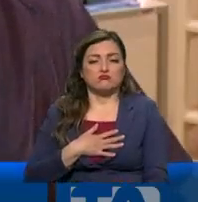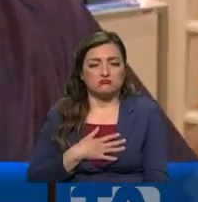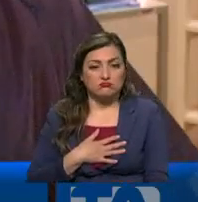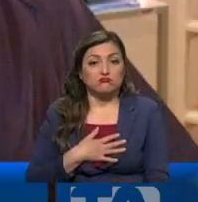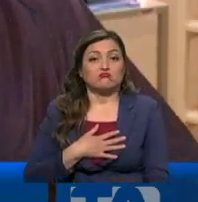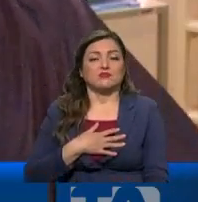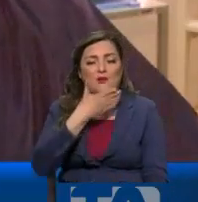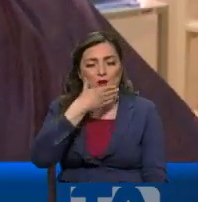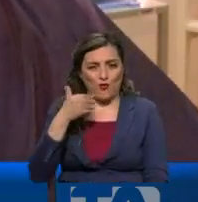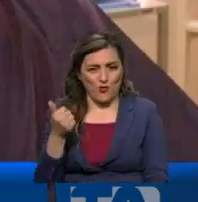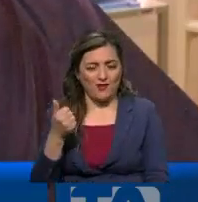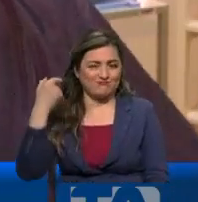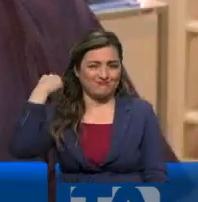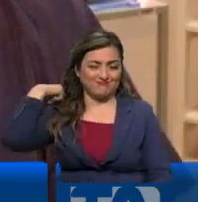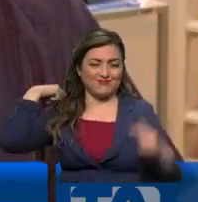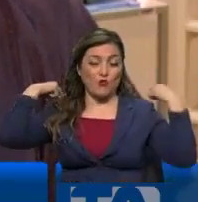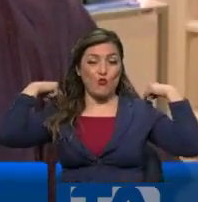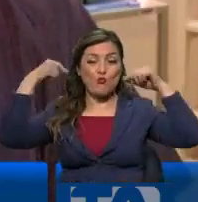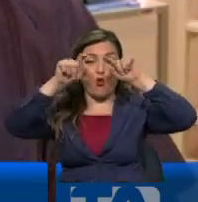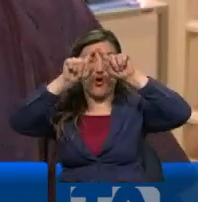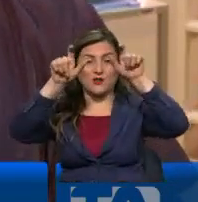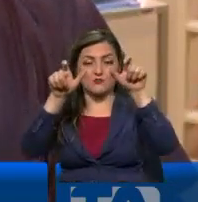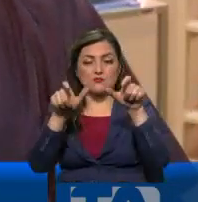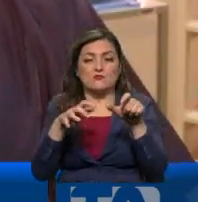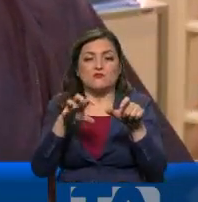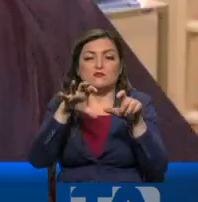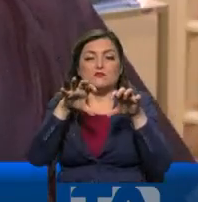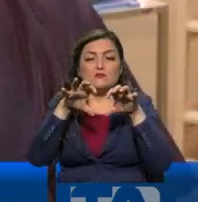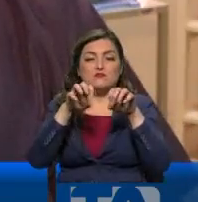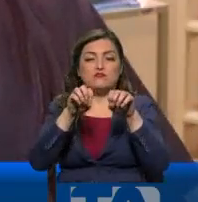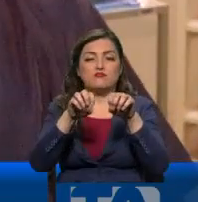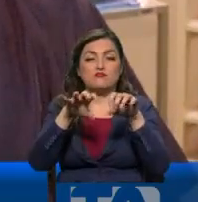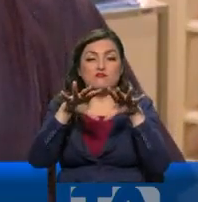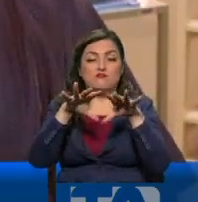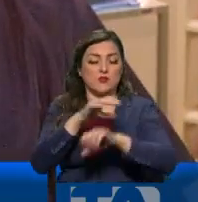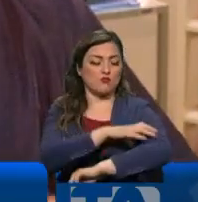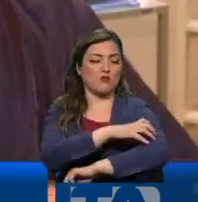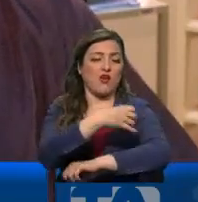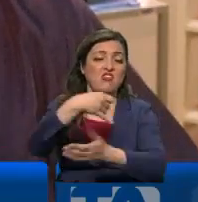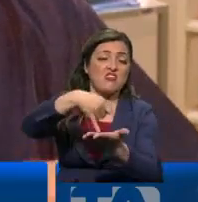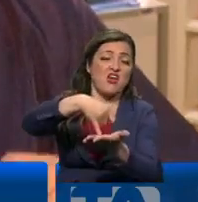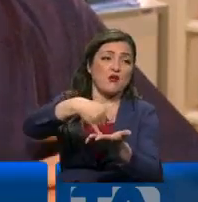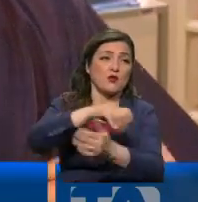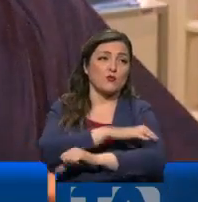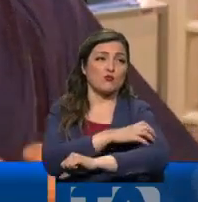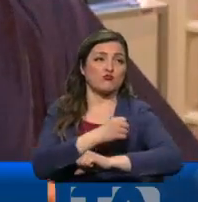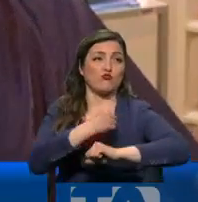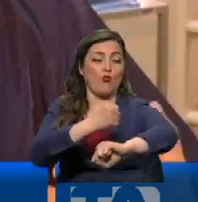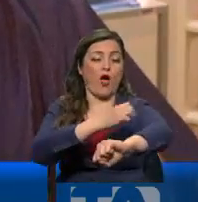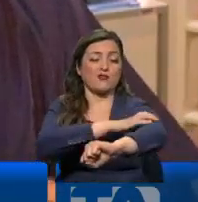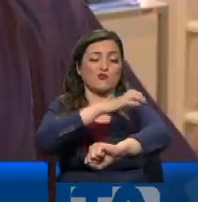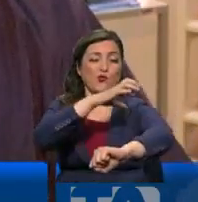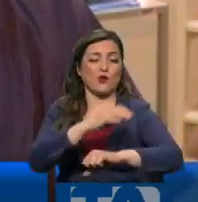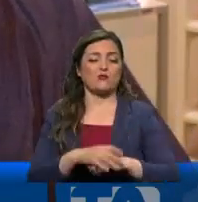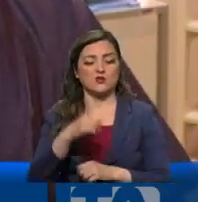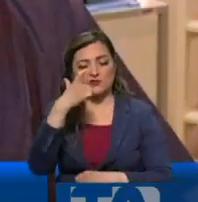mejorar la fuerza muscular y también para quitar esta sensación